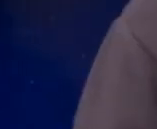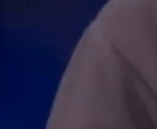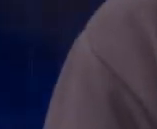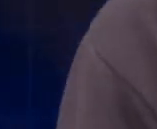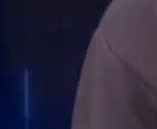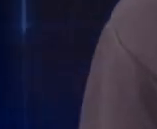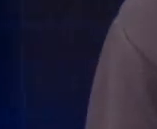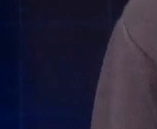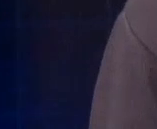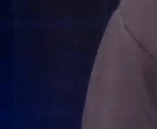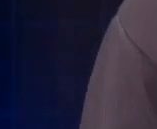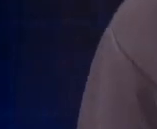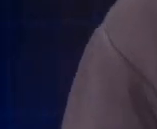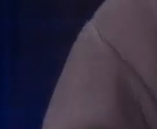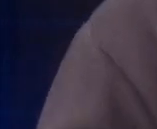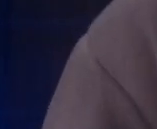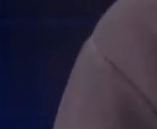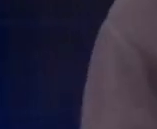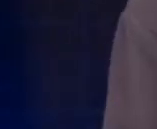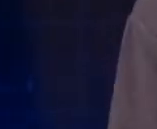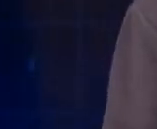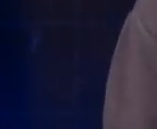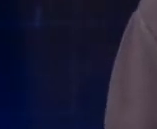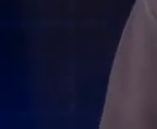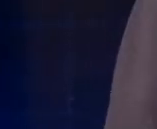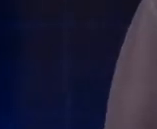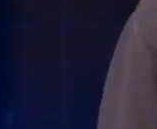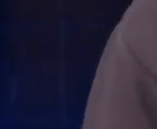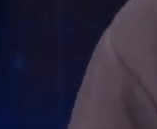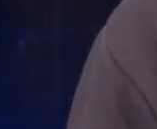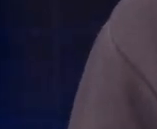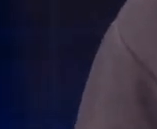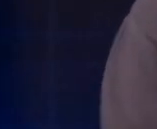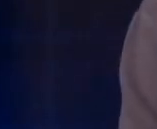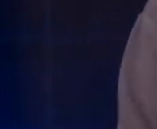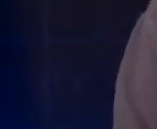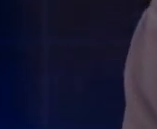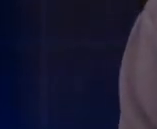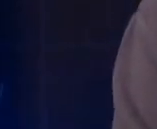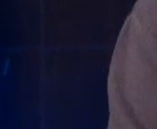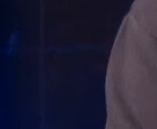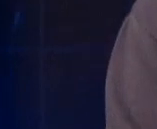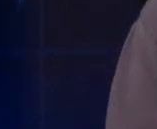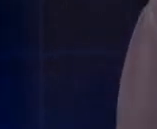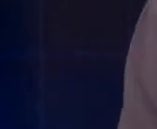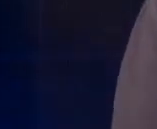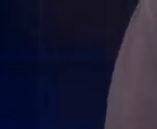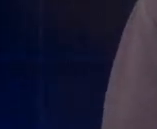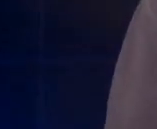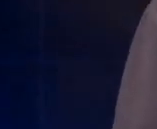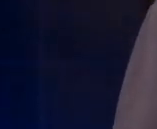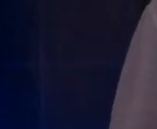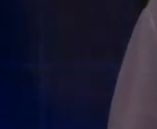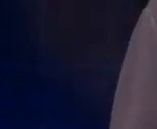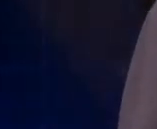gobierno o que se siente frustrado con cosas que pensó que el gobierno iba a hacer y no hizo. Similarmente con Del Caño, vos lo ves que está, digamos, repartida,